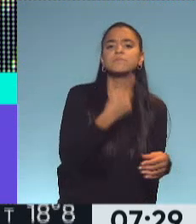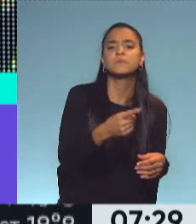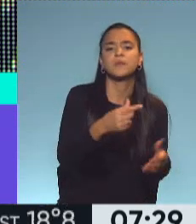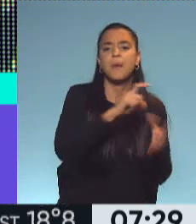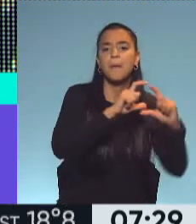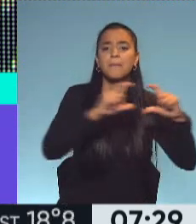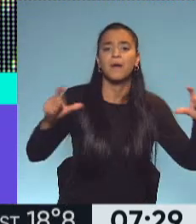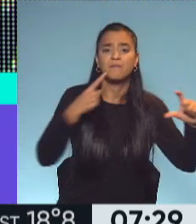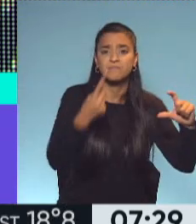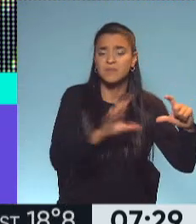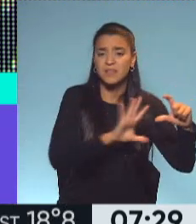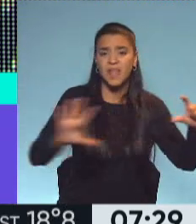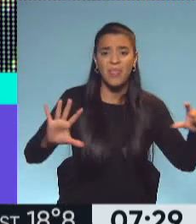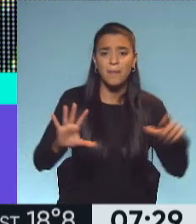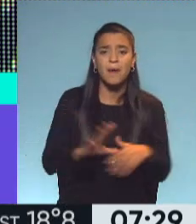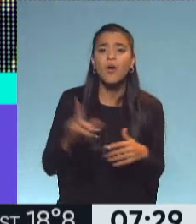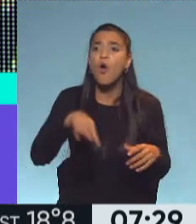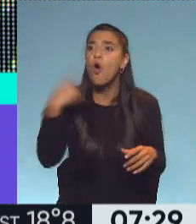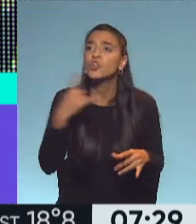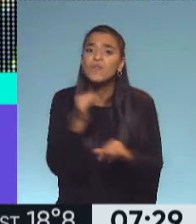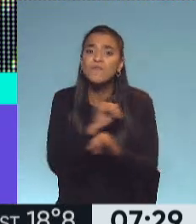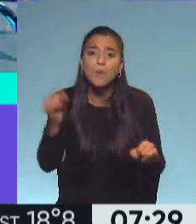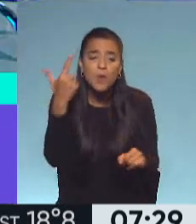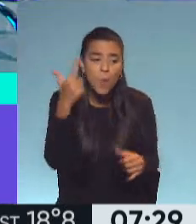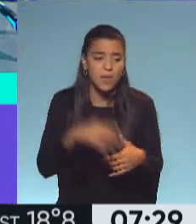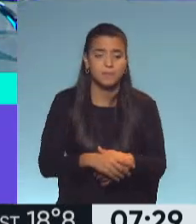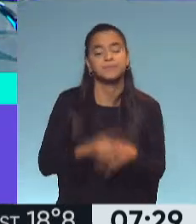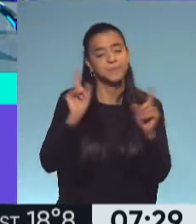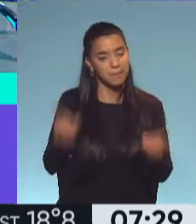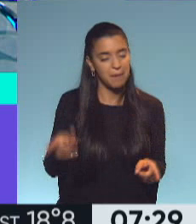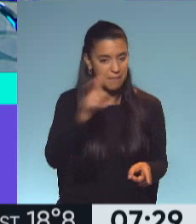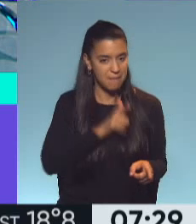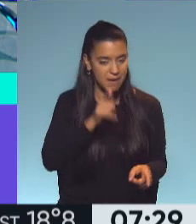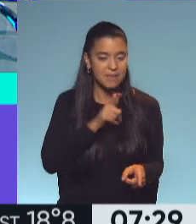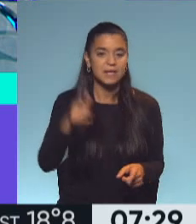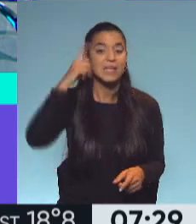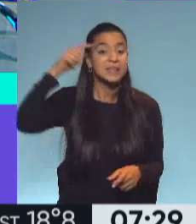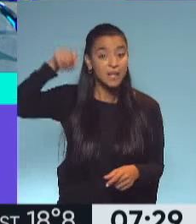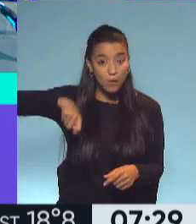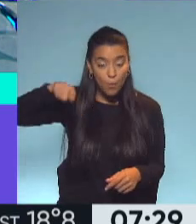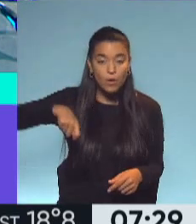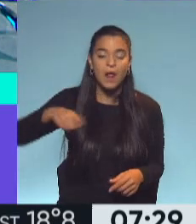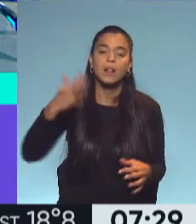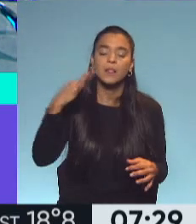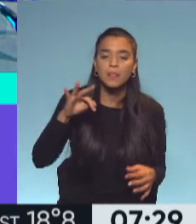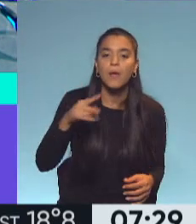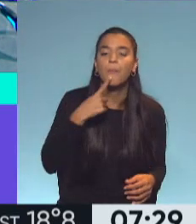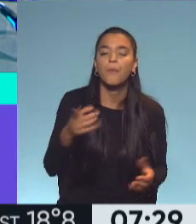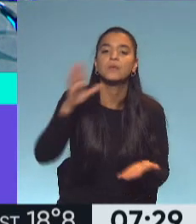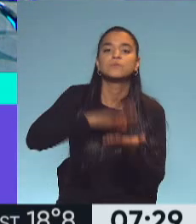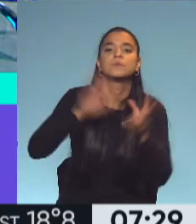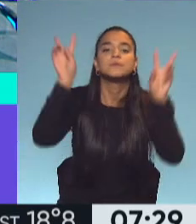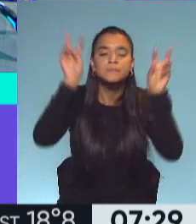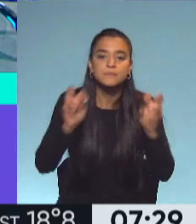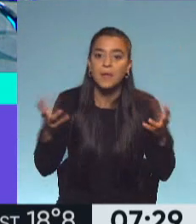este párrafo que acabas de ver. Bueno, no hay ningún otro informe que lo diga. Bueno, pero además, Néstor, me parece que cuando los tribunales tienen que tomar determinaciones sobre temas que